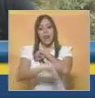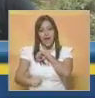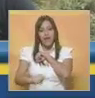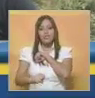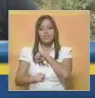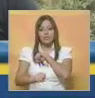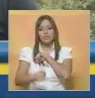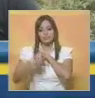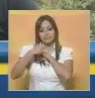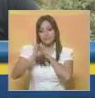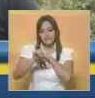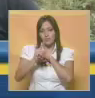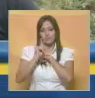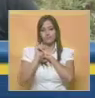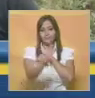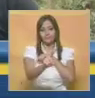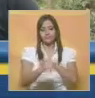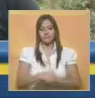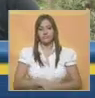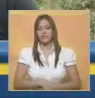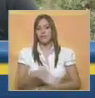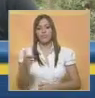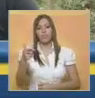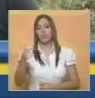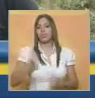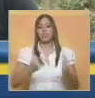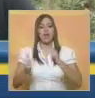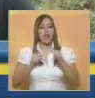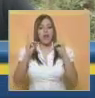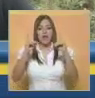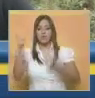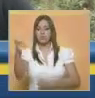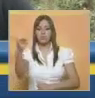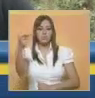delincuentes que pasaron echando tiro como locos y bueno,